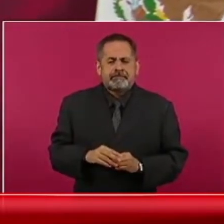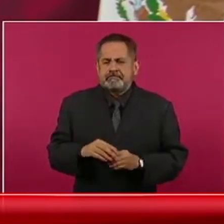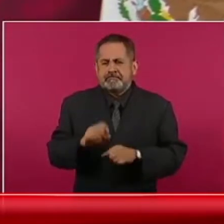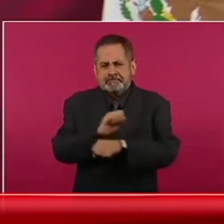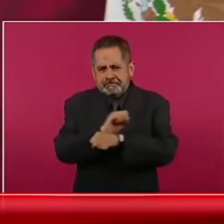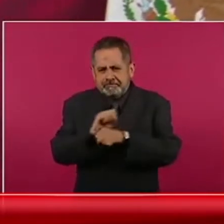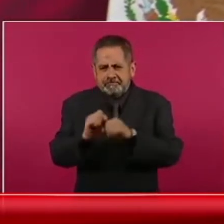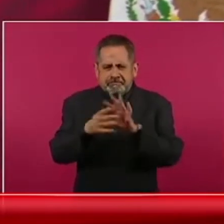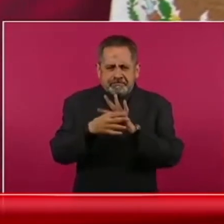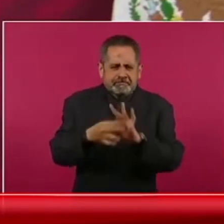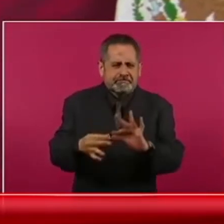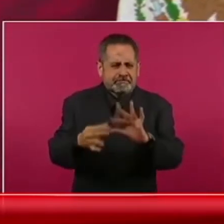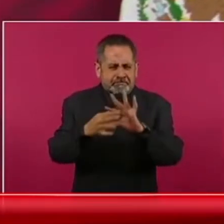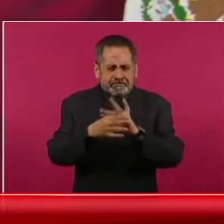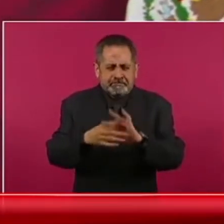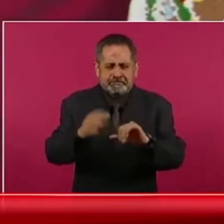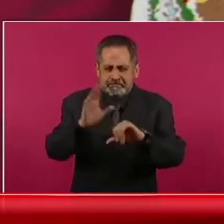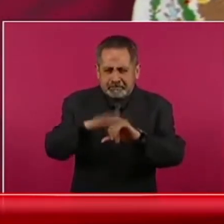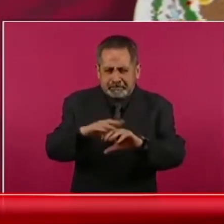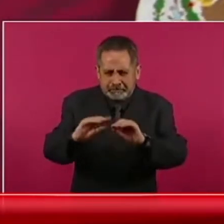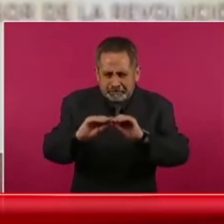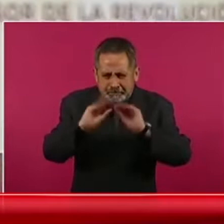sencilla, pedagógica,